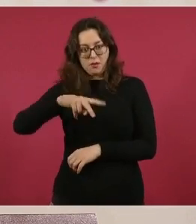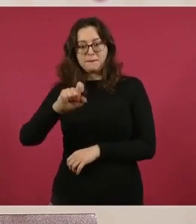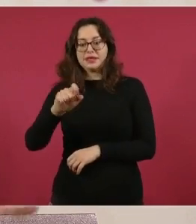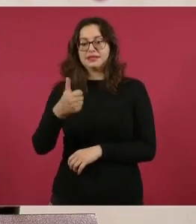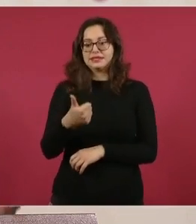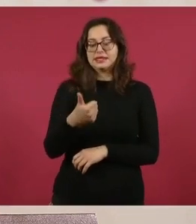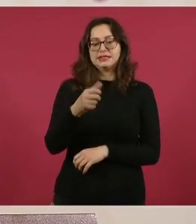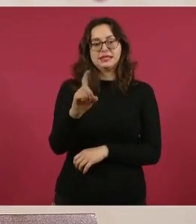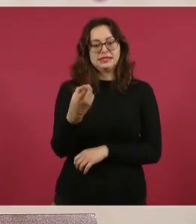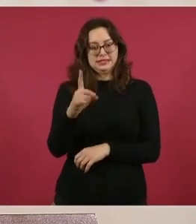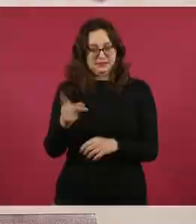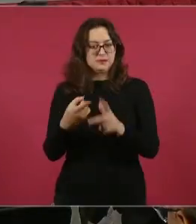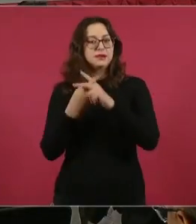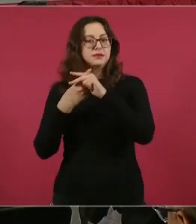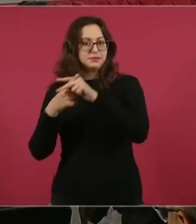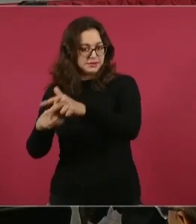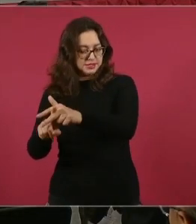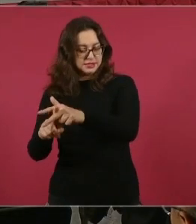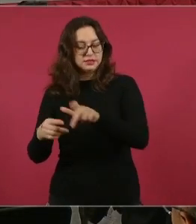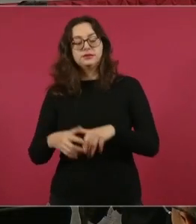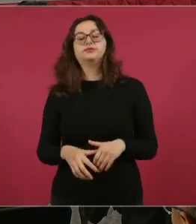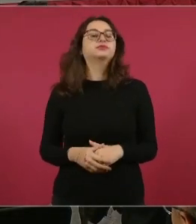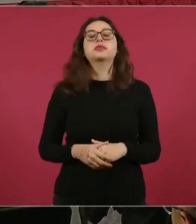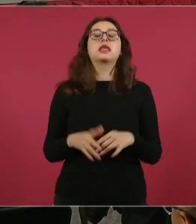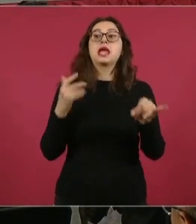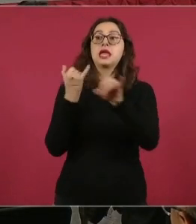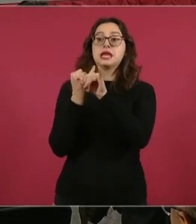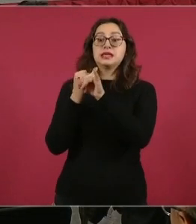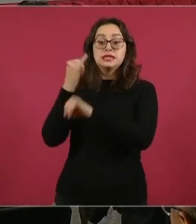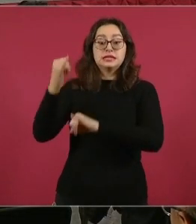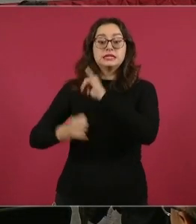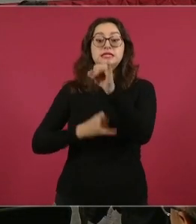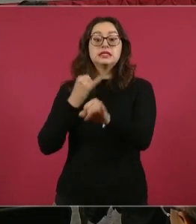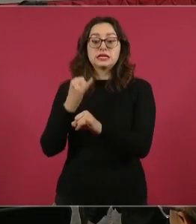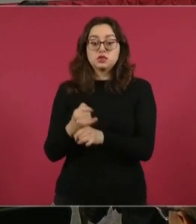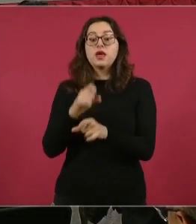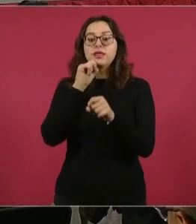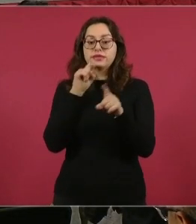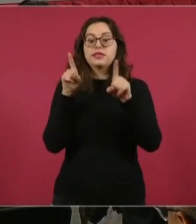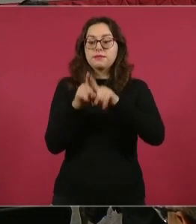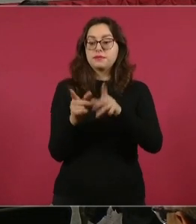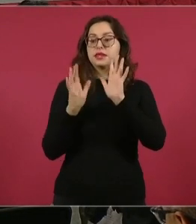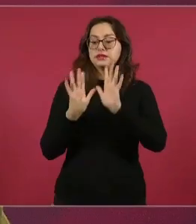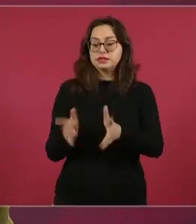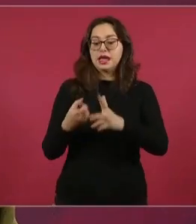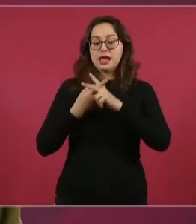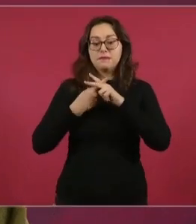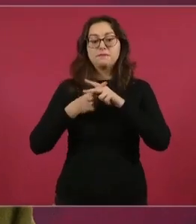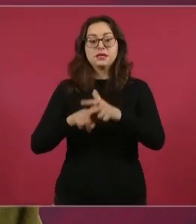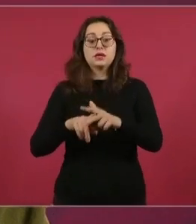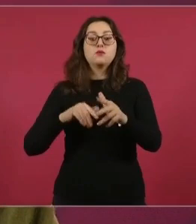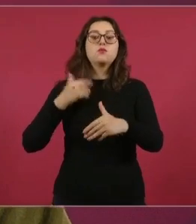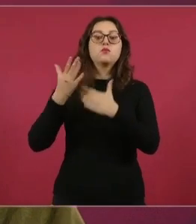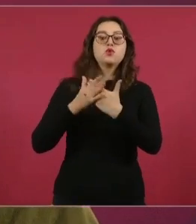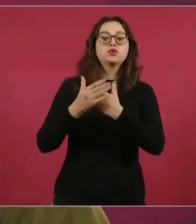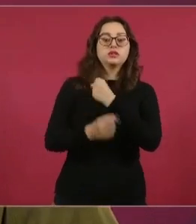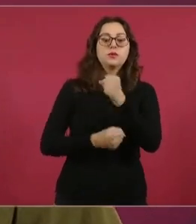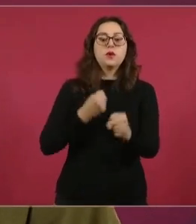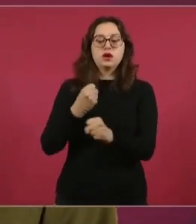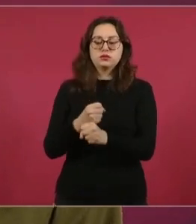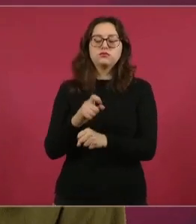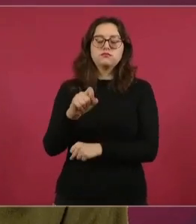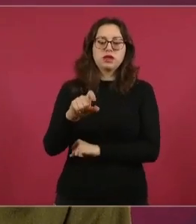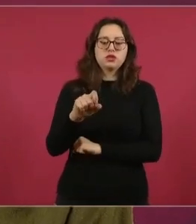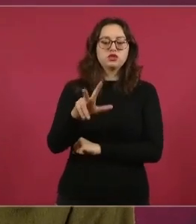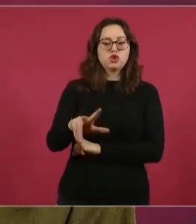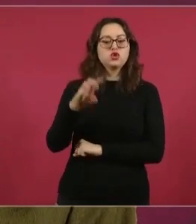que refiere a las aerolíneas internacionales, estas empiezan operaciones el día 28 de marzo. La Agencia Federal de Aviación